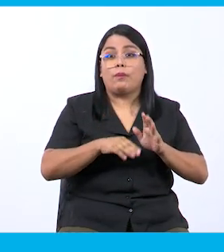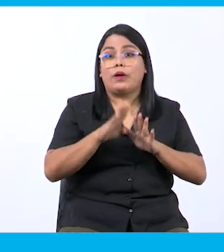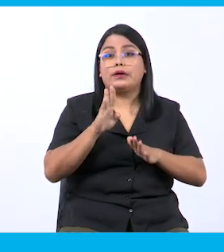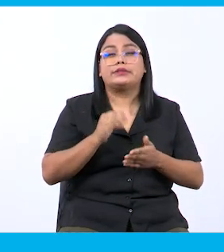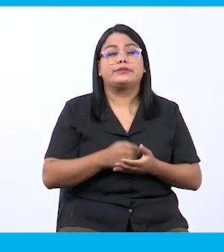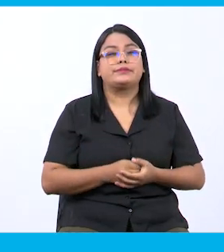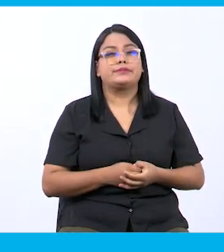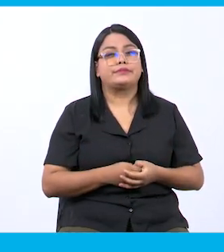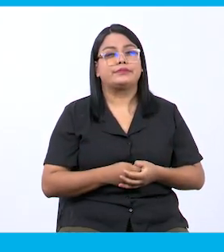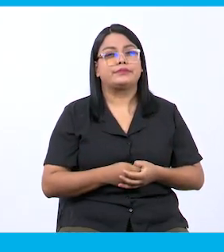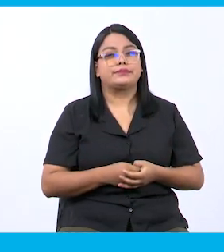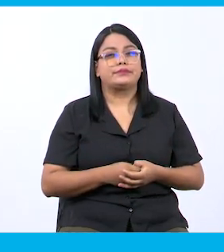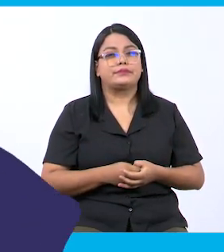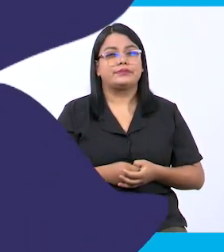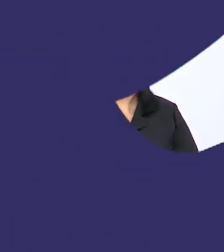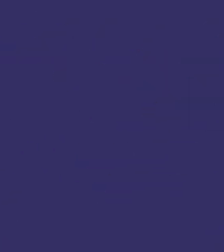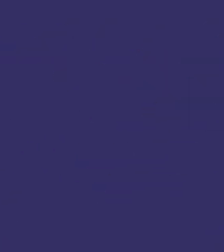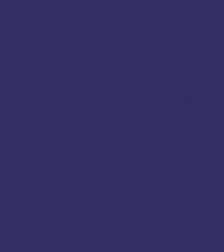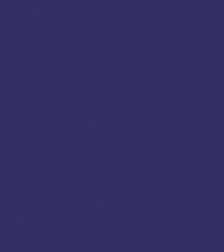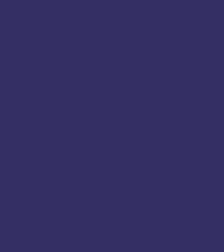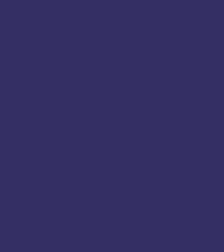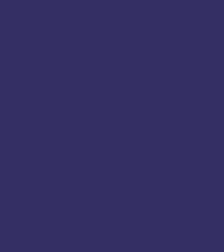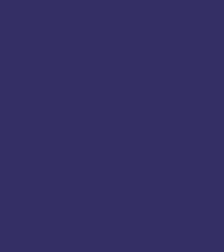preguntas adicionales.